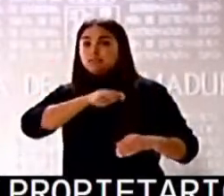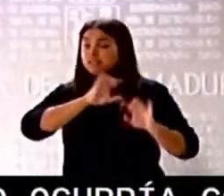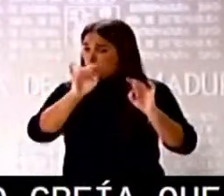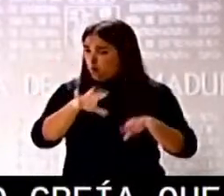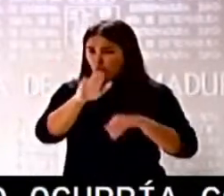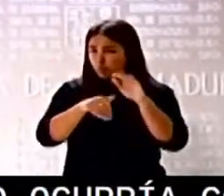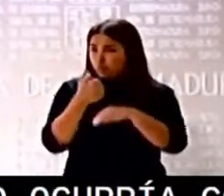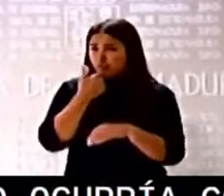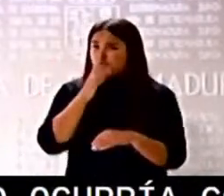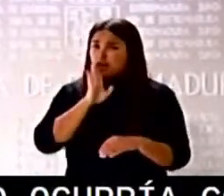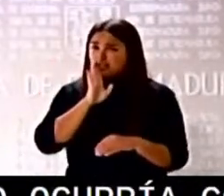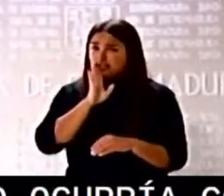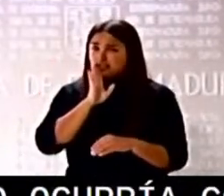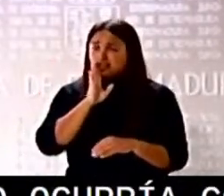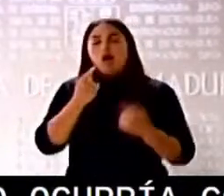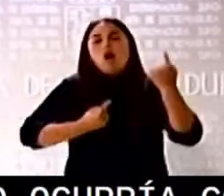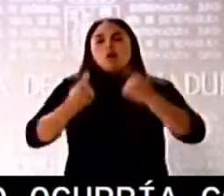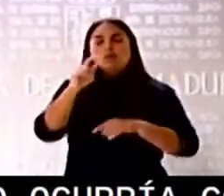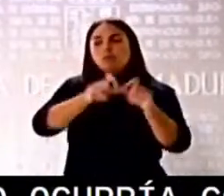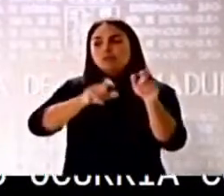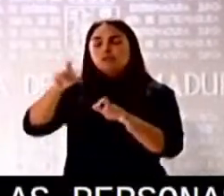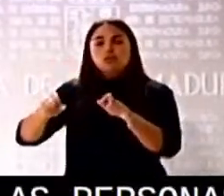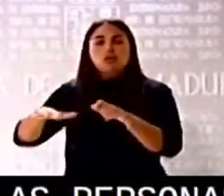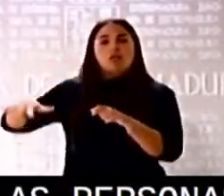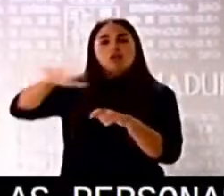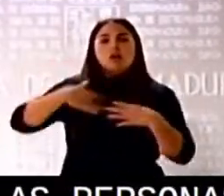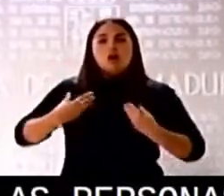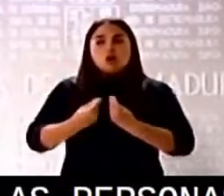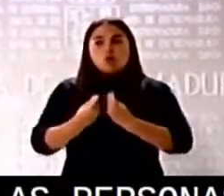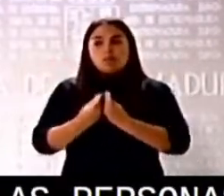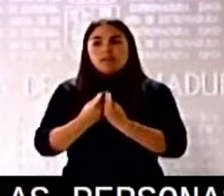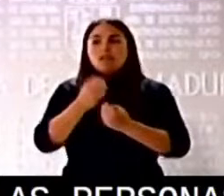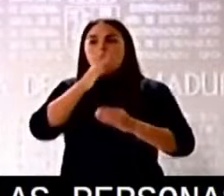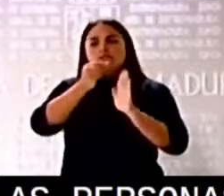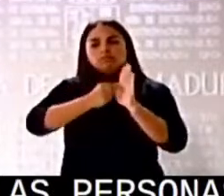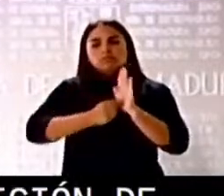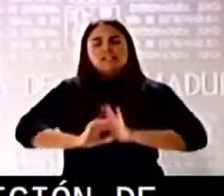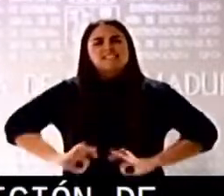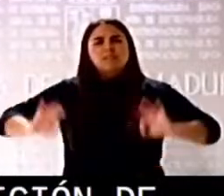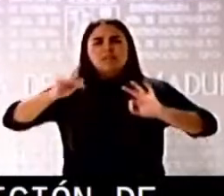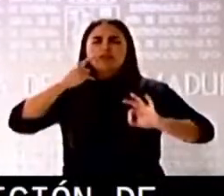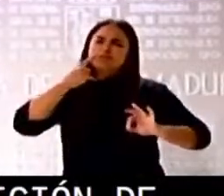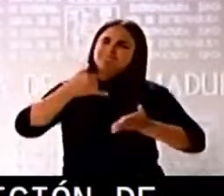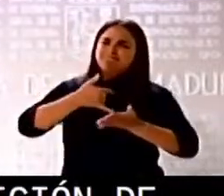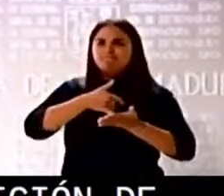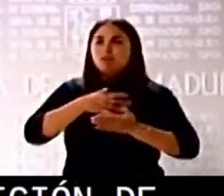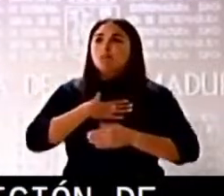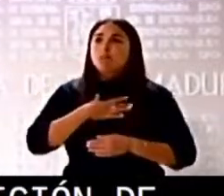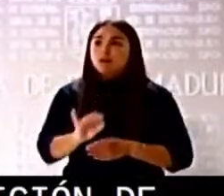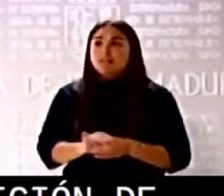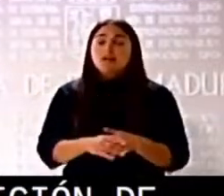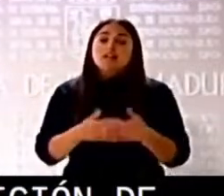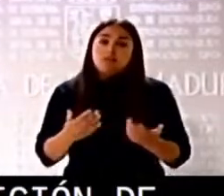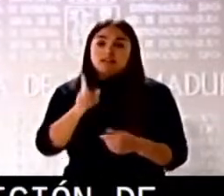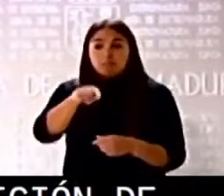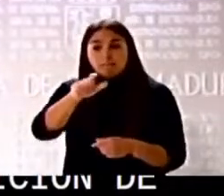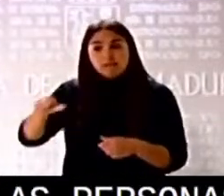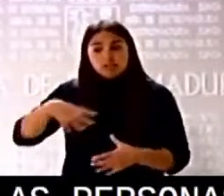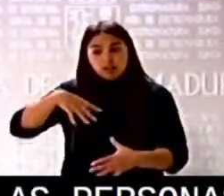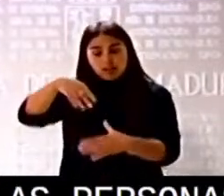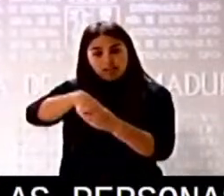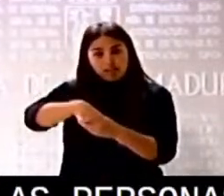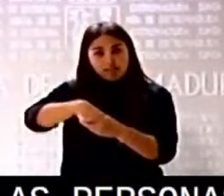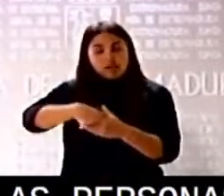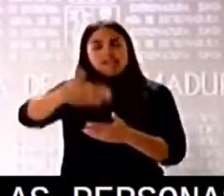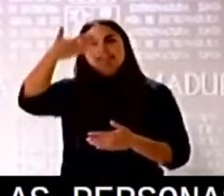anterior convocatoria, que alguna de las personas del núcleo de convivencia reúna la condición de especialmente vulnerable y que alguna de las personas integrantes del núcleo de convivencia